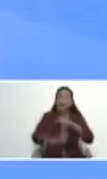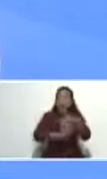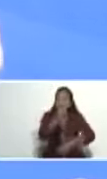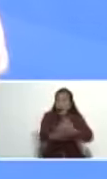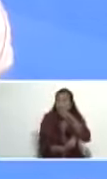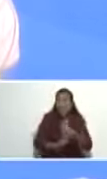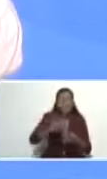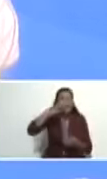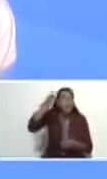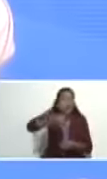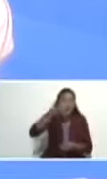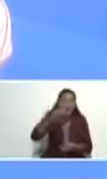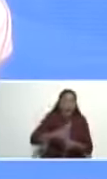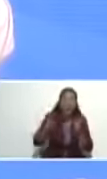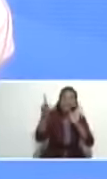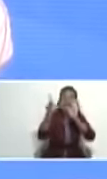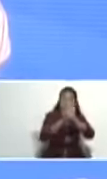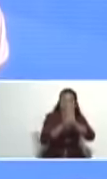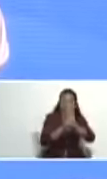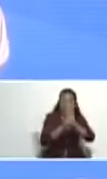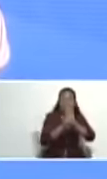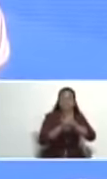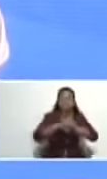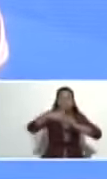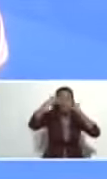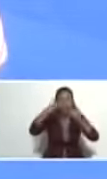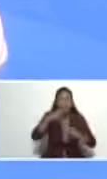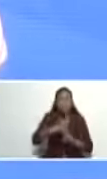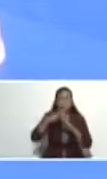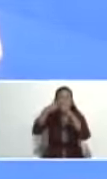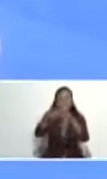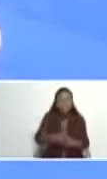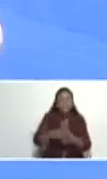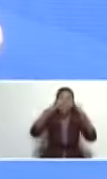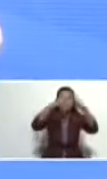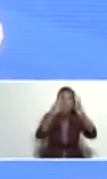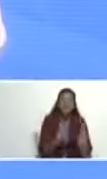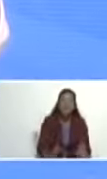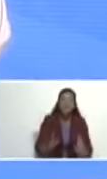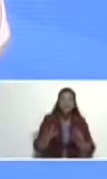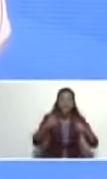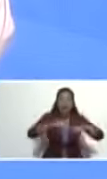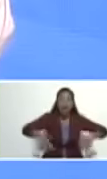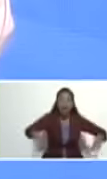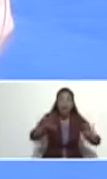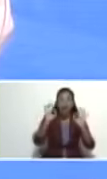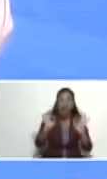ejecútese. Ley del régimen de prestación de vivienda y hábitat